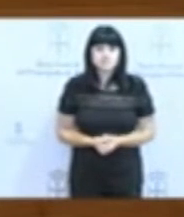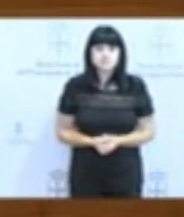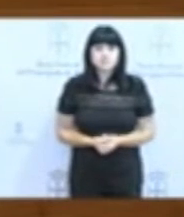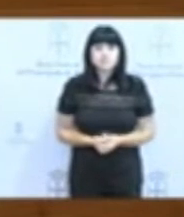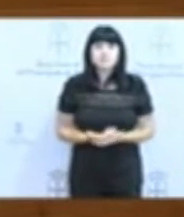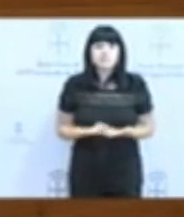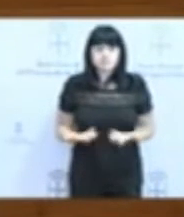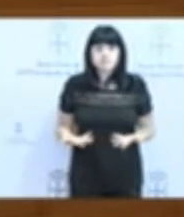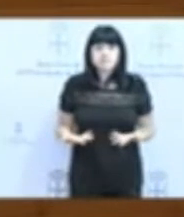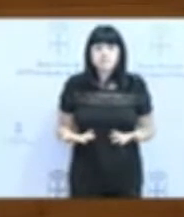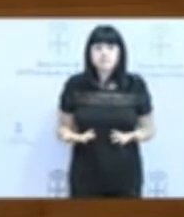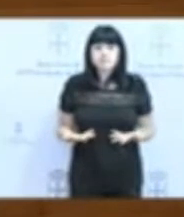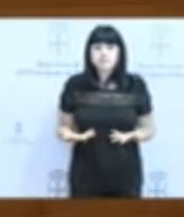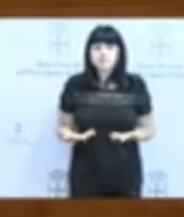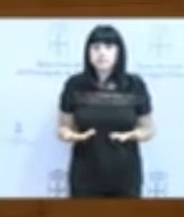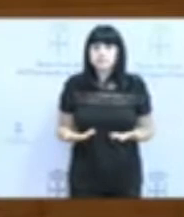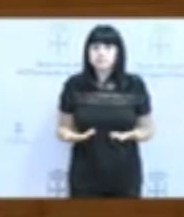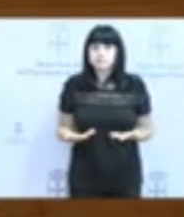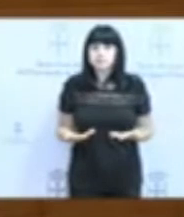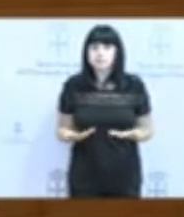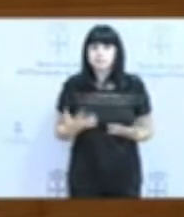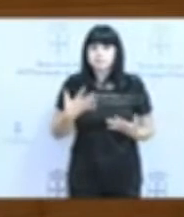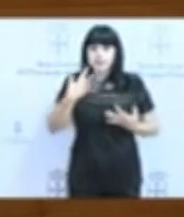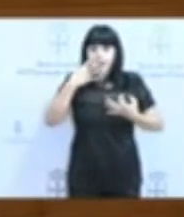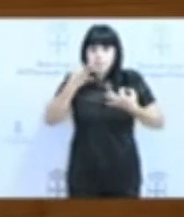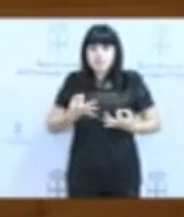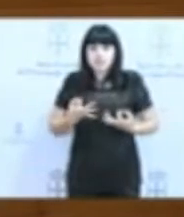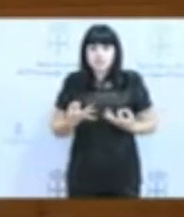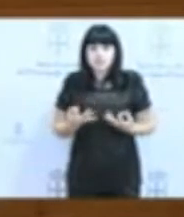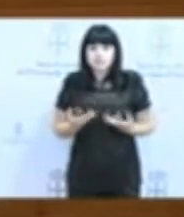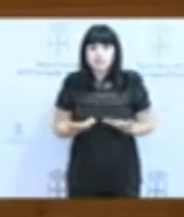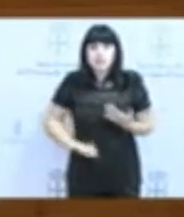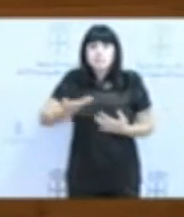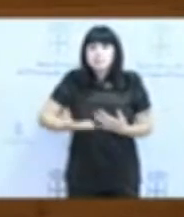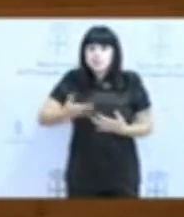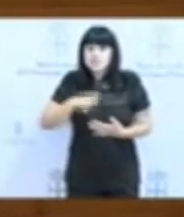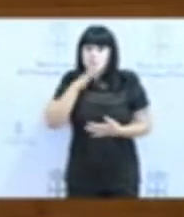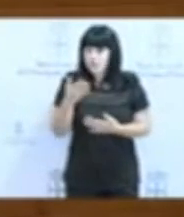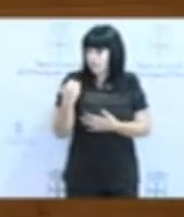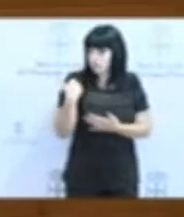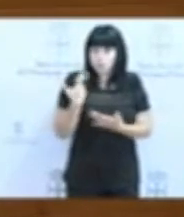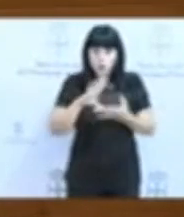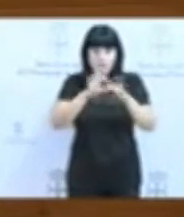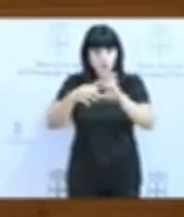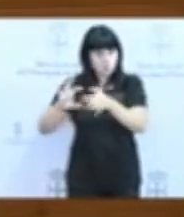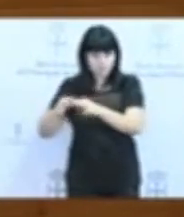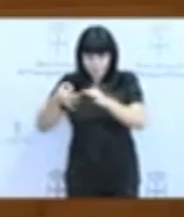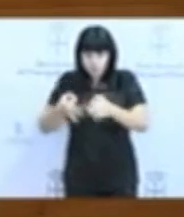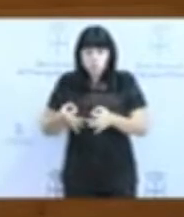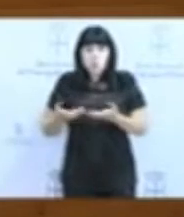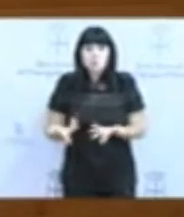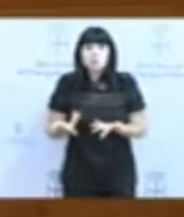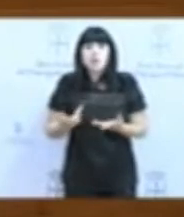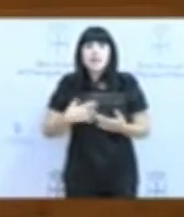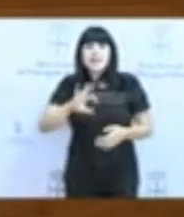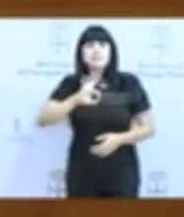Y eso tendría realmente mérito. Cuando hablamos del mundo del deporte, acabamos de vivir unas Olimpiadas, el por qué se dan las medallas está